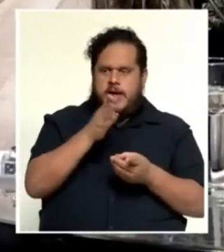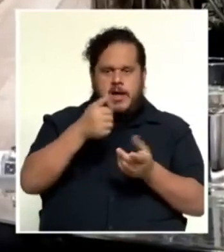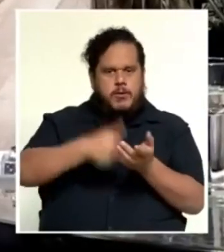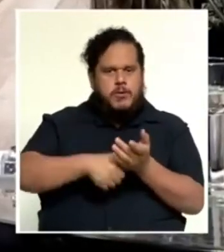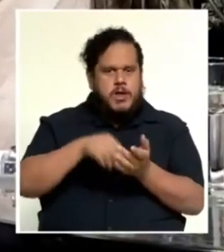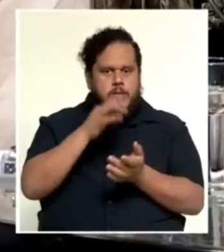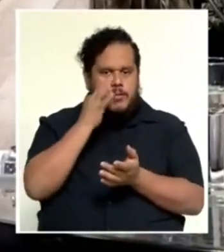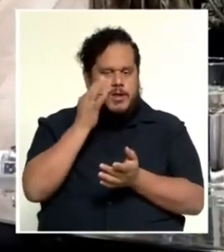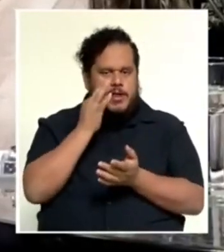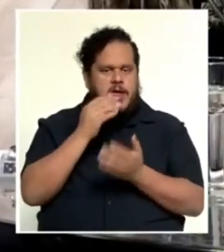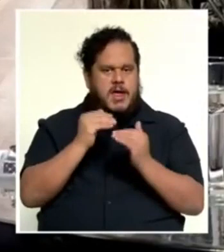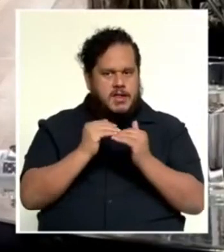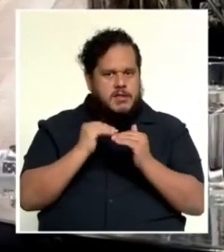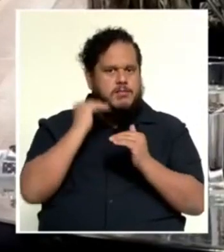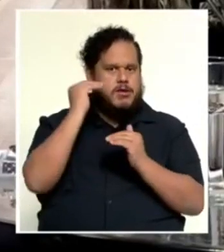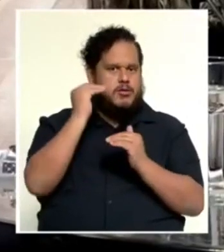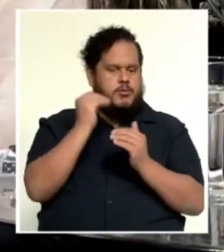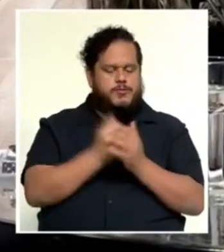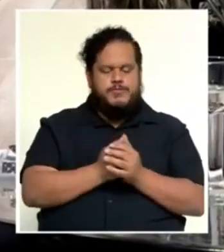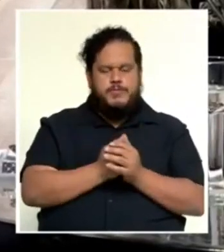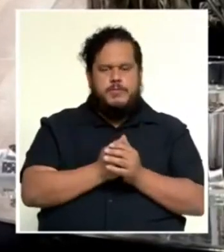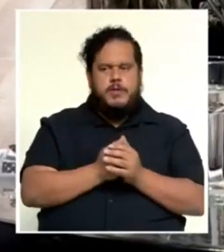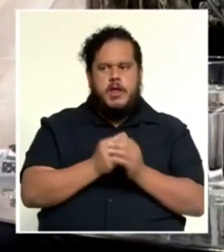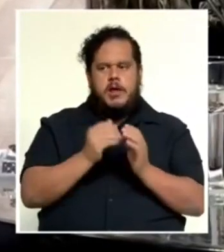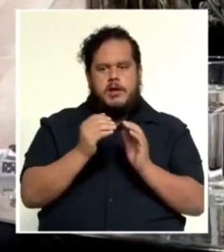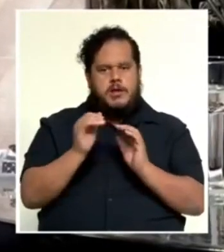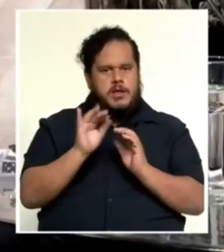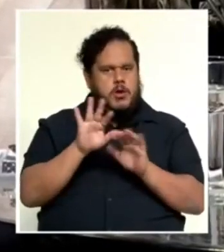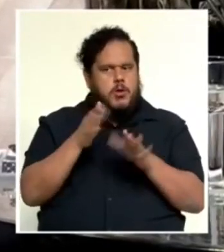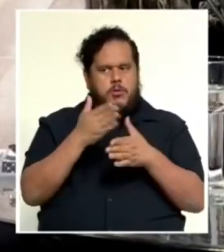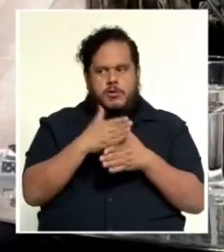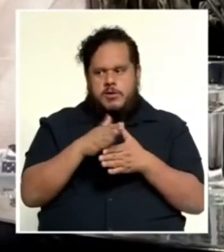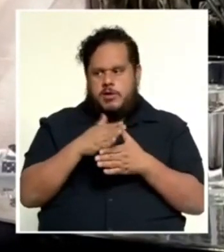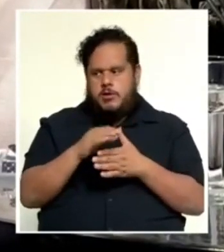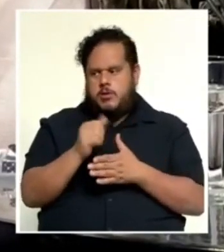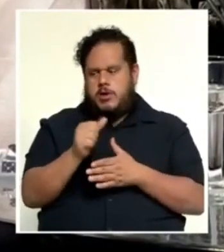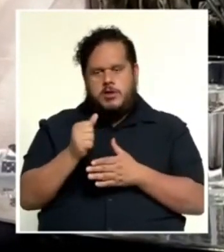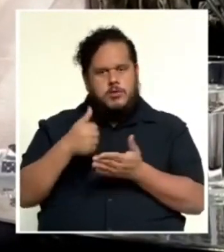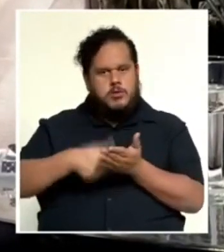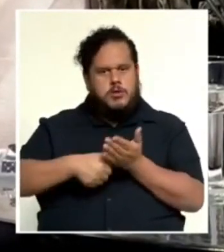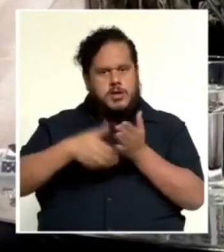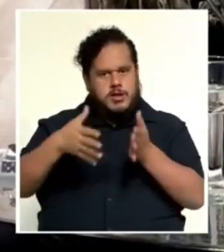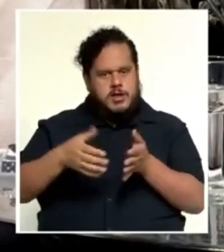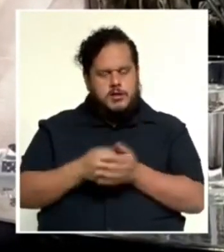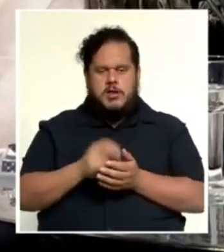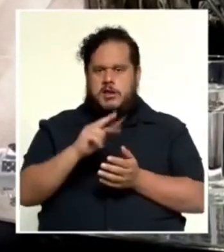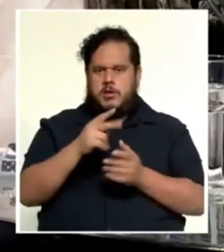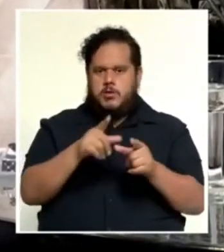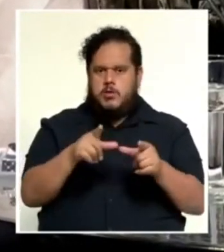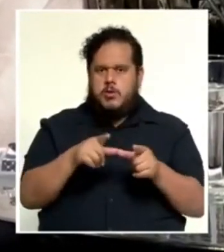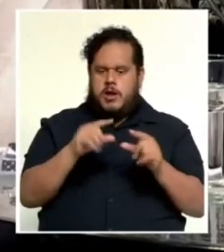literalmente relativamente mayor que como se dividieron con el resto de las candidaturas. En segundo lugar, el